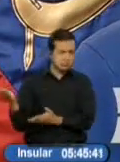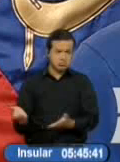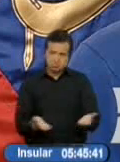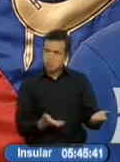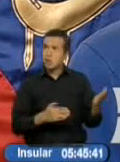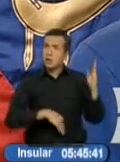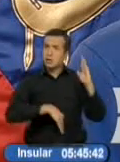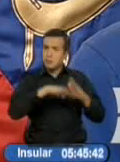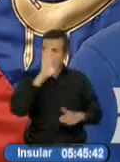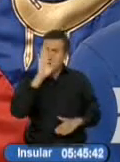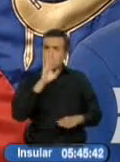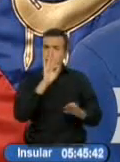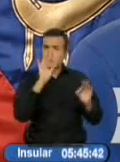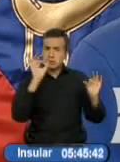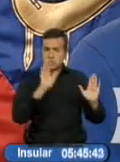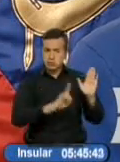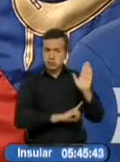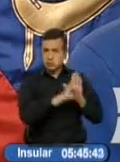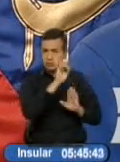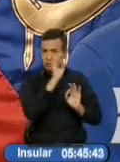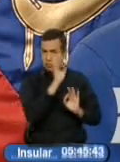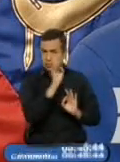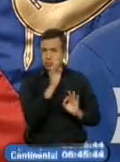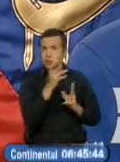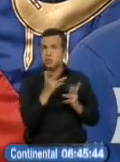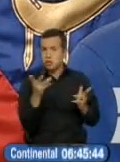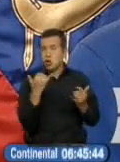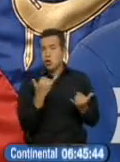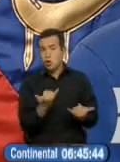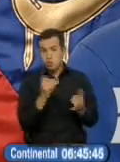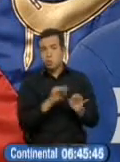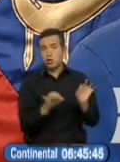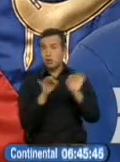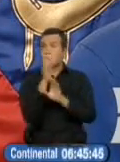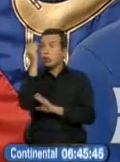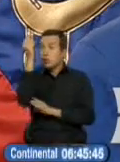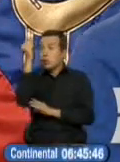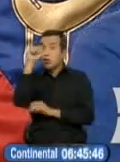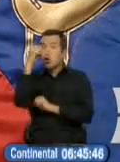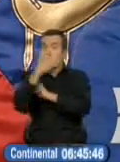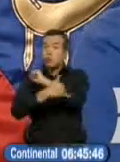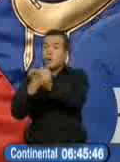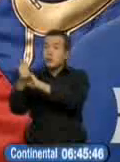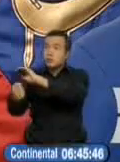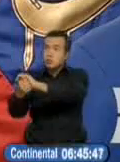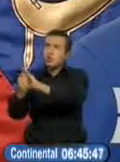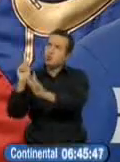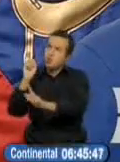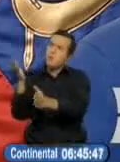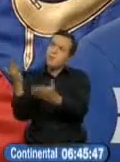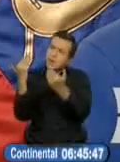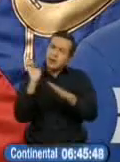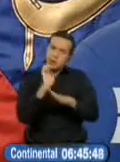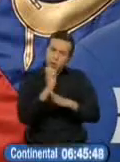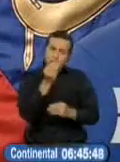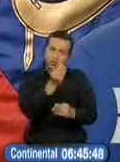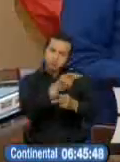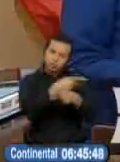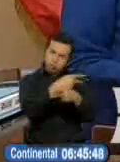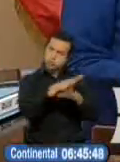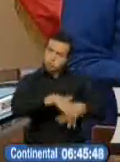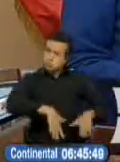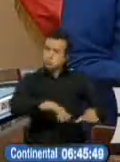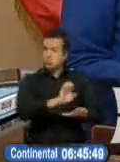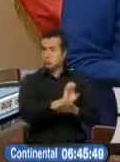generar un mayor y mejor desarrollo, y por lo tanto es momento de que esos capitales que estaban fuera vengan al Ecuador y produzcan el Ecuador.